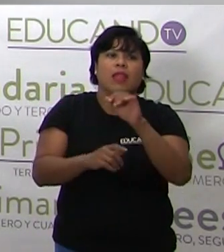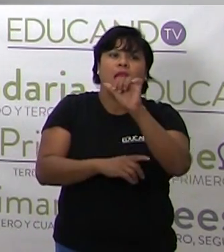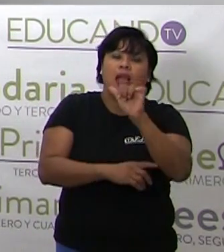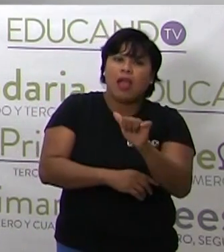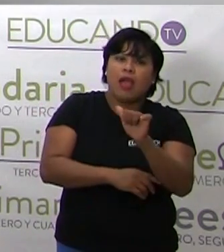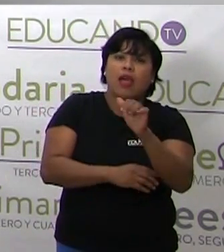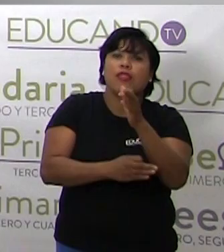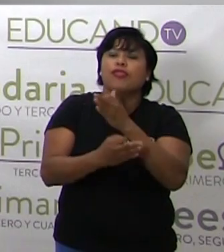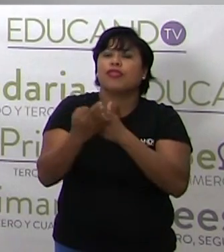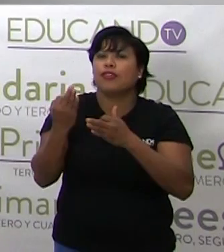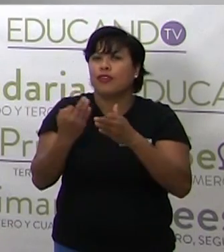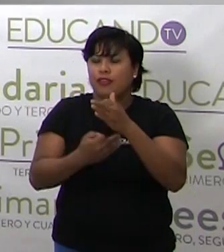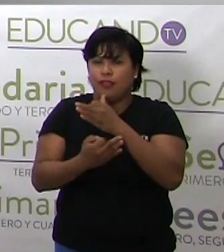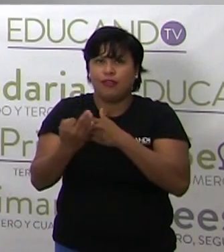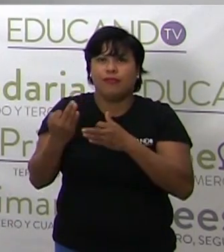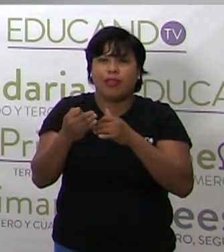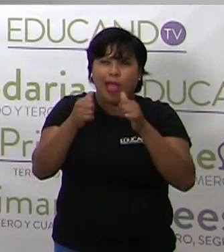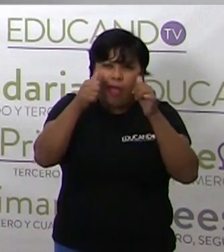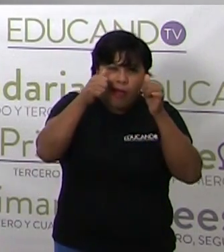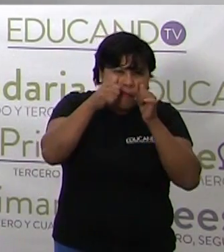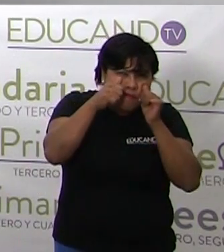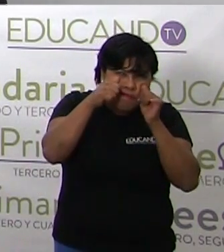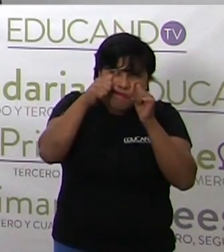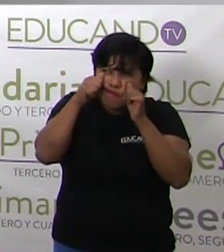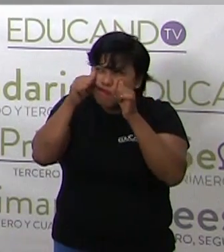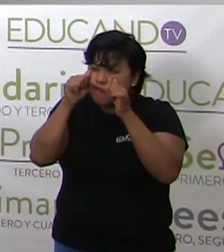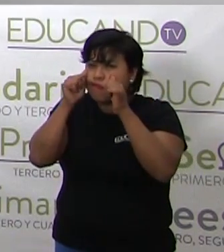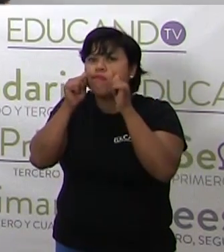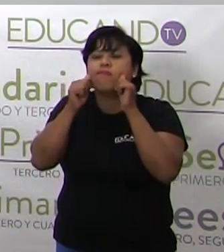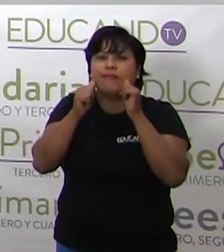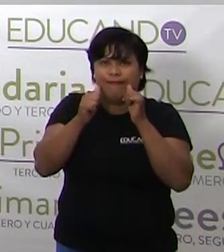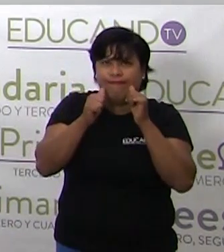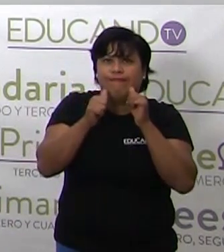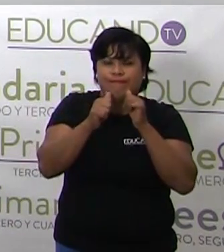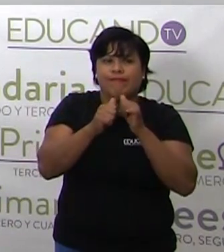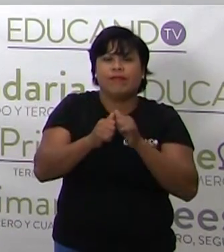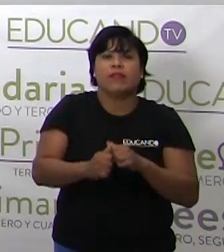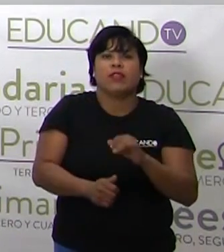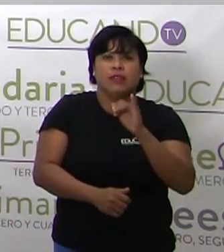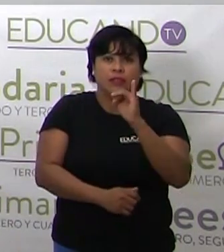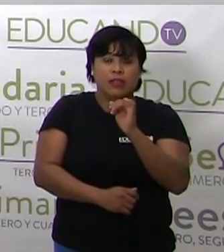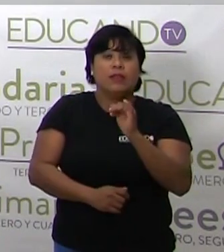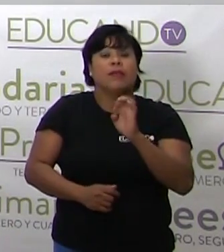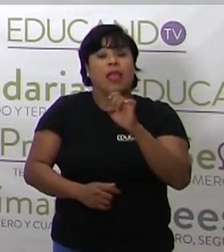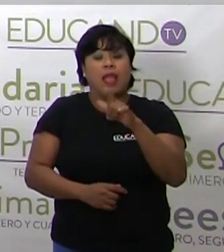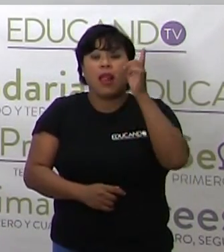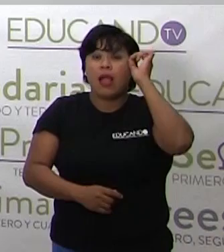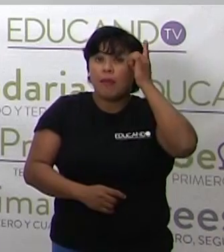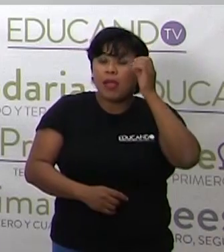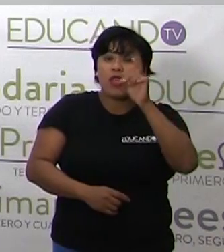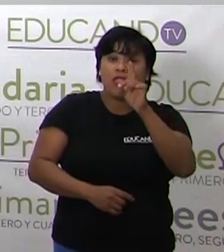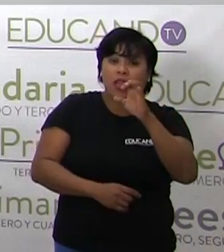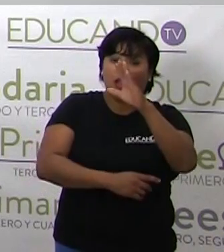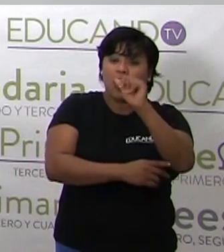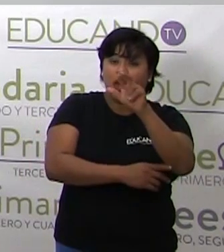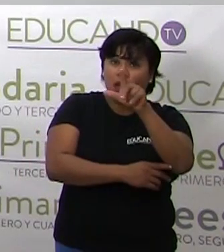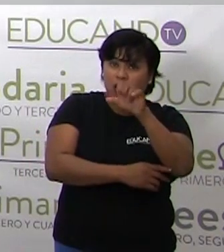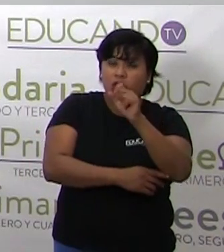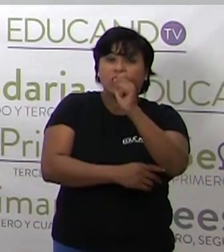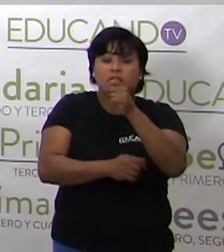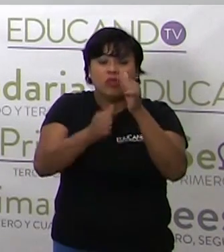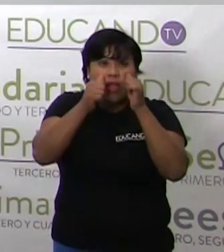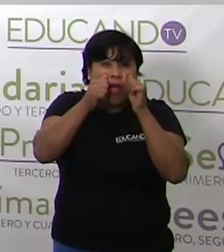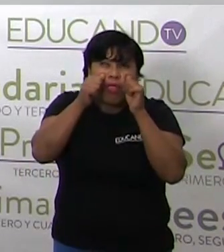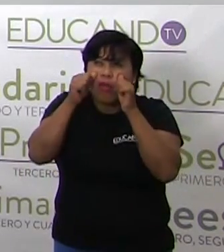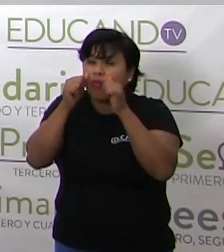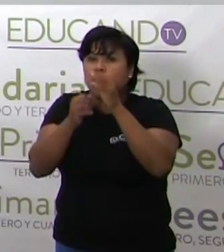a todo. Era atento a todo. ¿Sí? El caballo de Carlos era muy atento